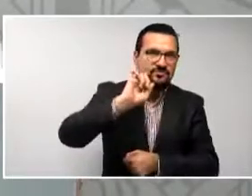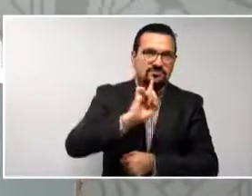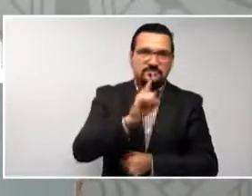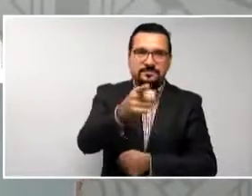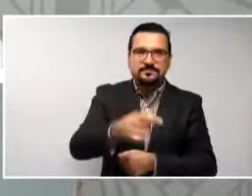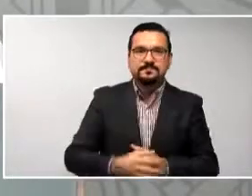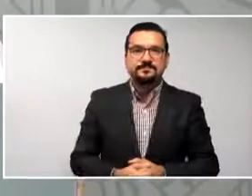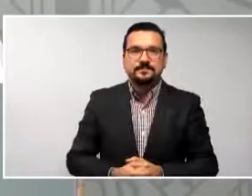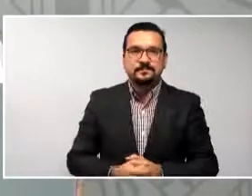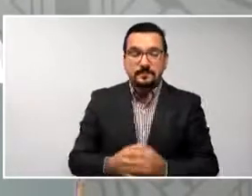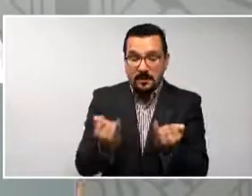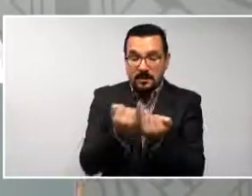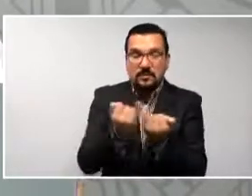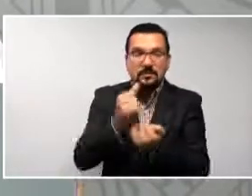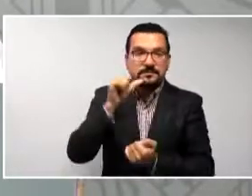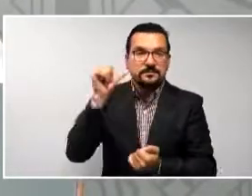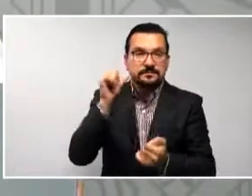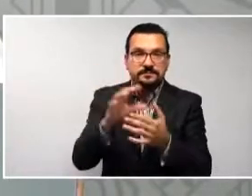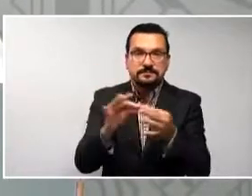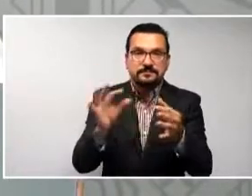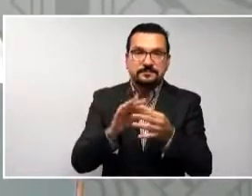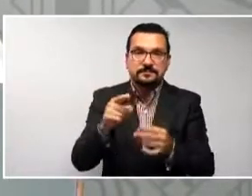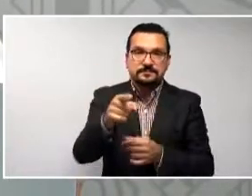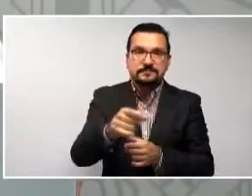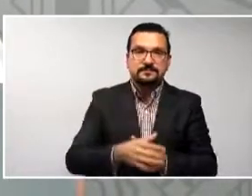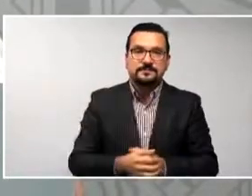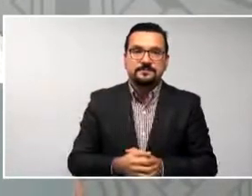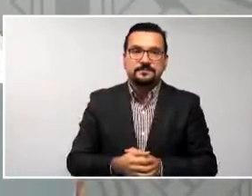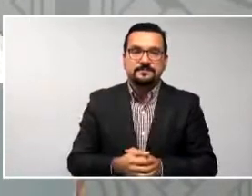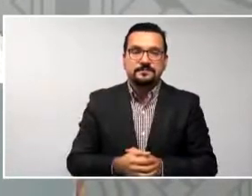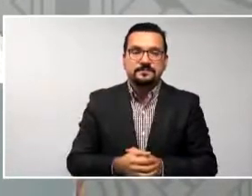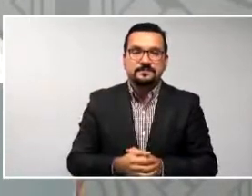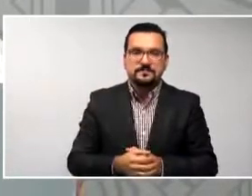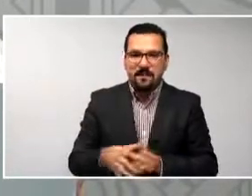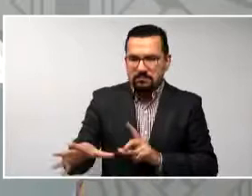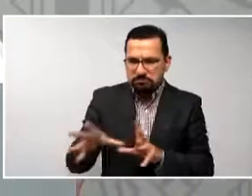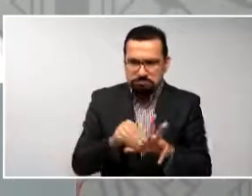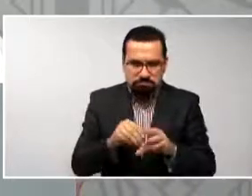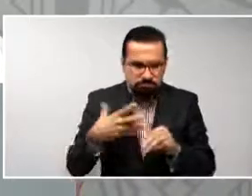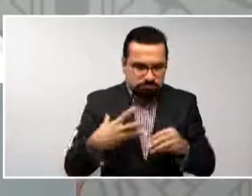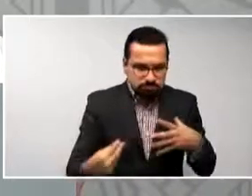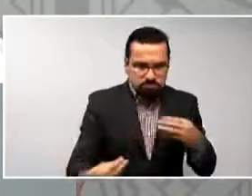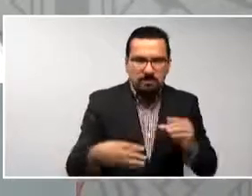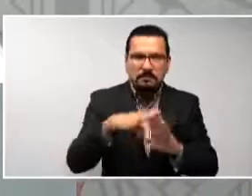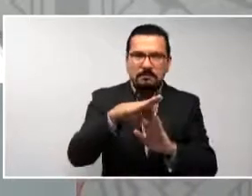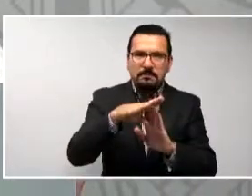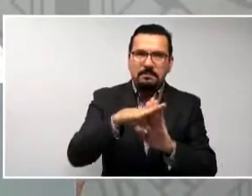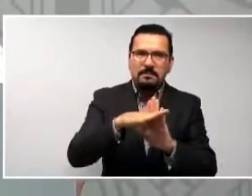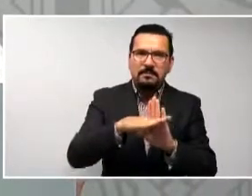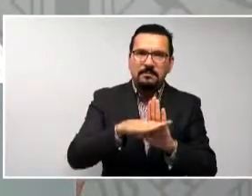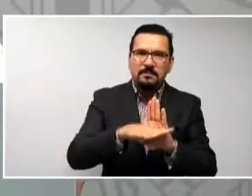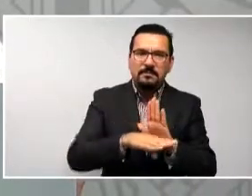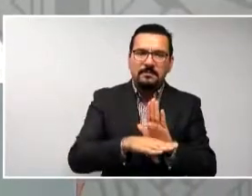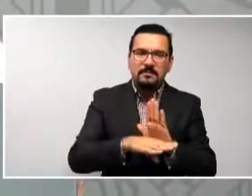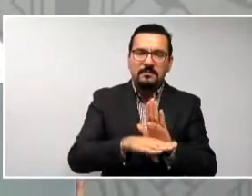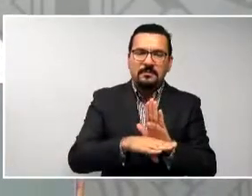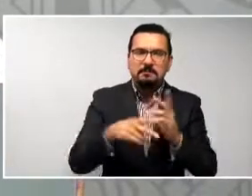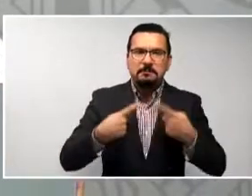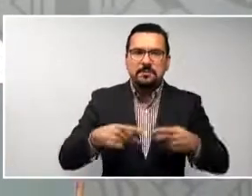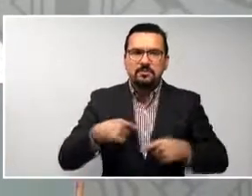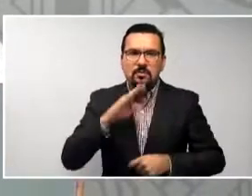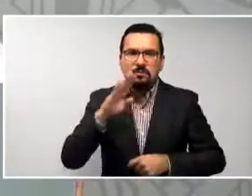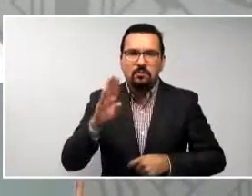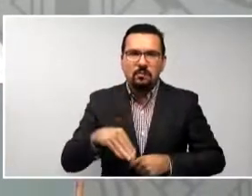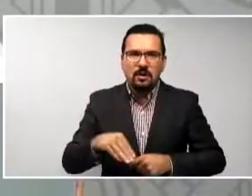como ayer te informé el que los contagios vayan bajando y las muertes